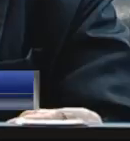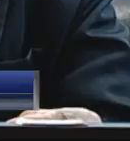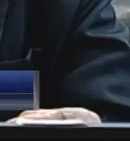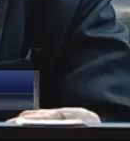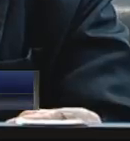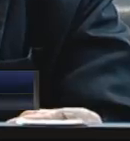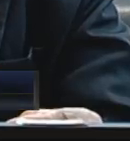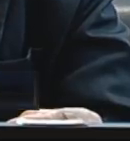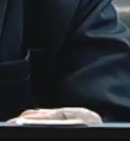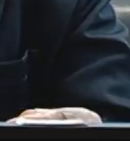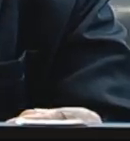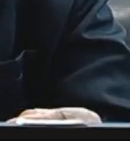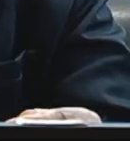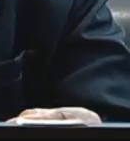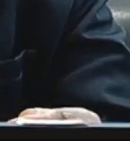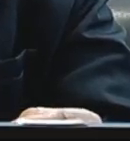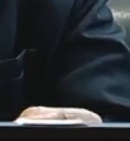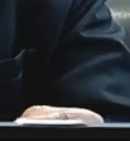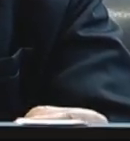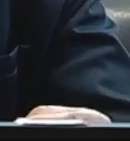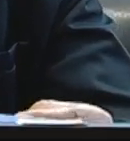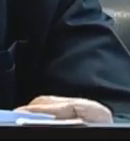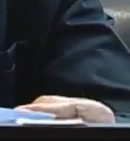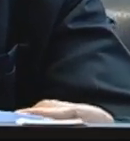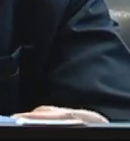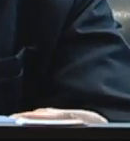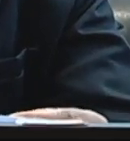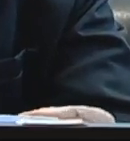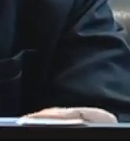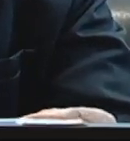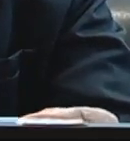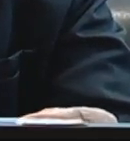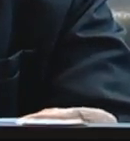de Argentina, de México y